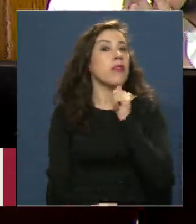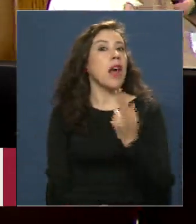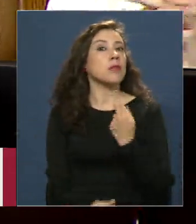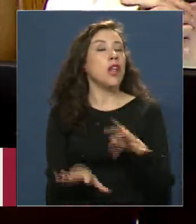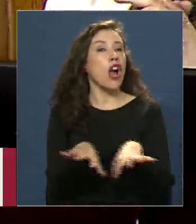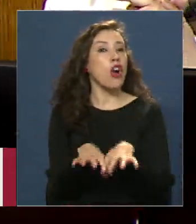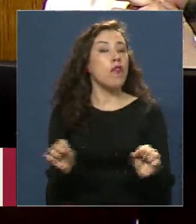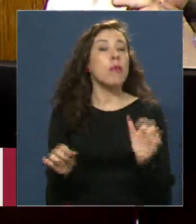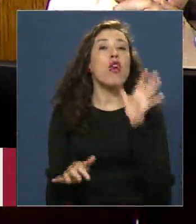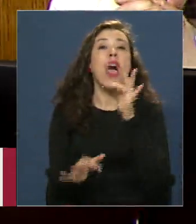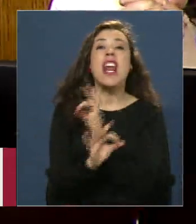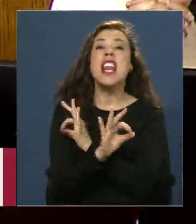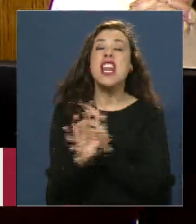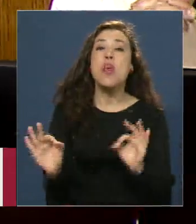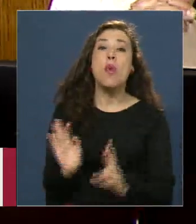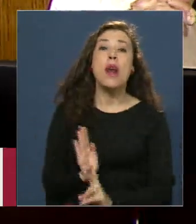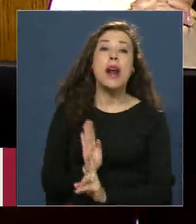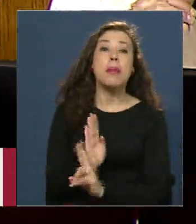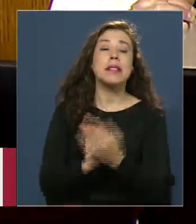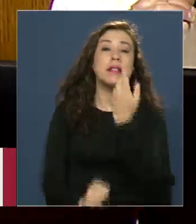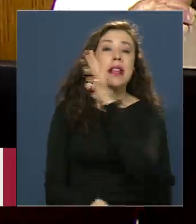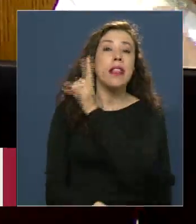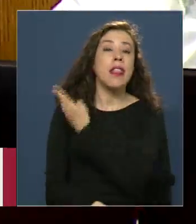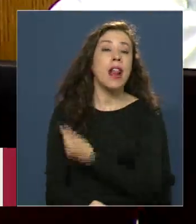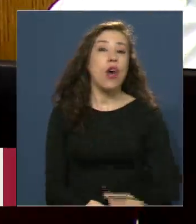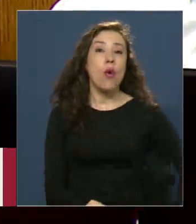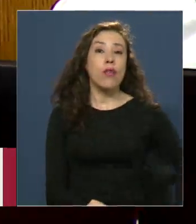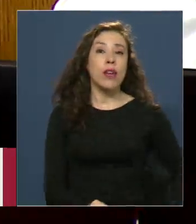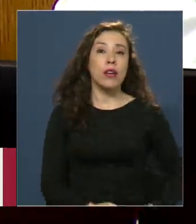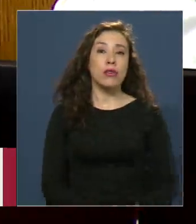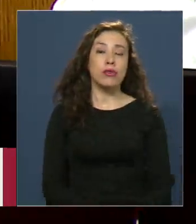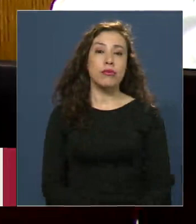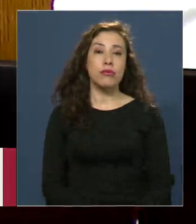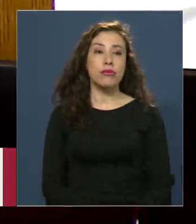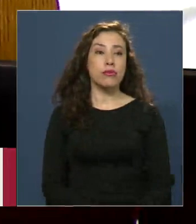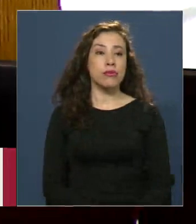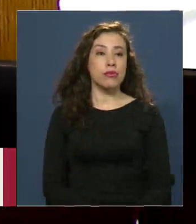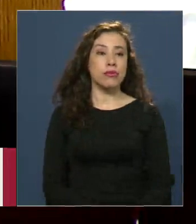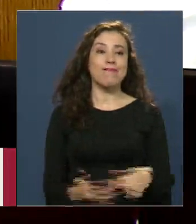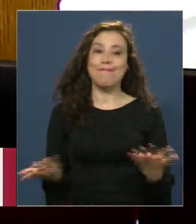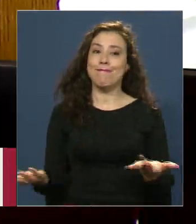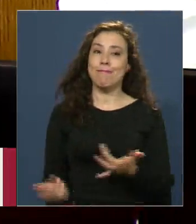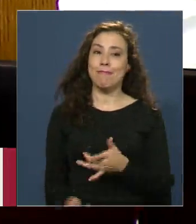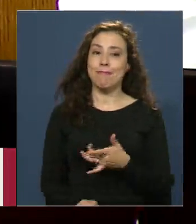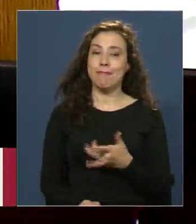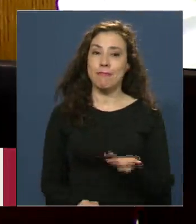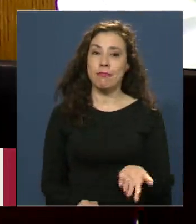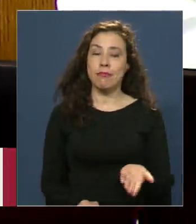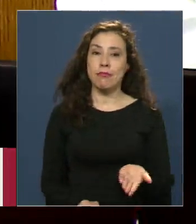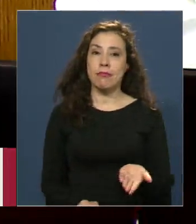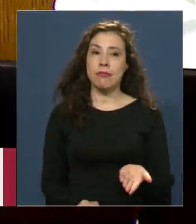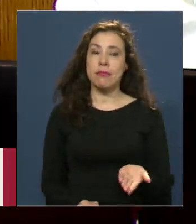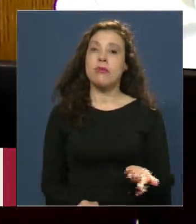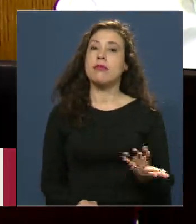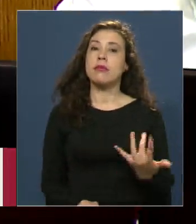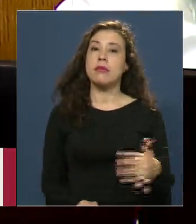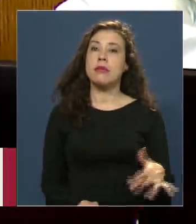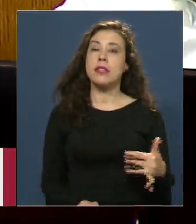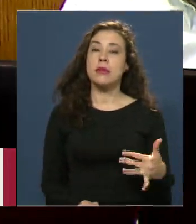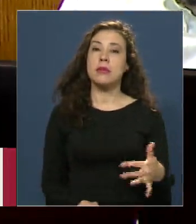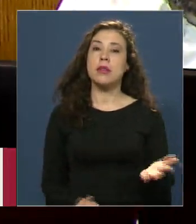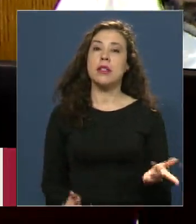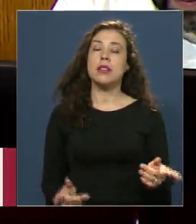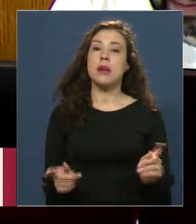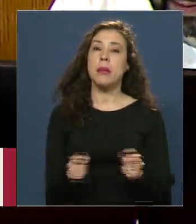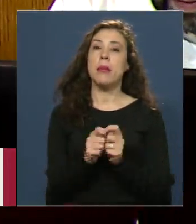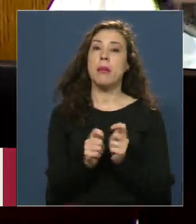aquí no hay nadie que represente al Ejecutivo y eso es lamentable después de la importancia